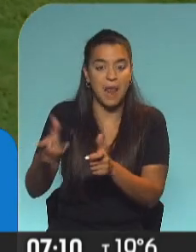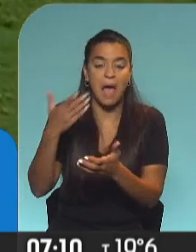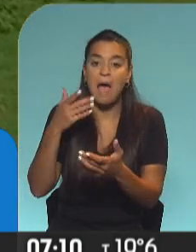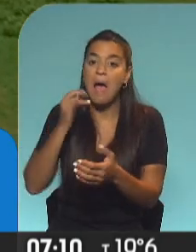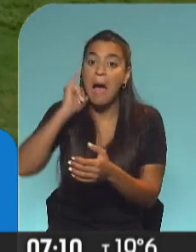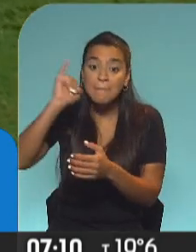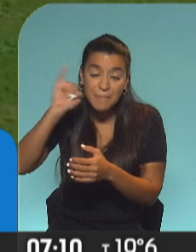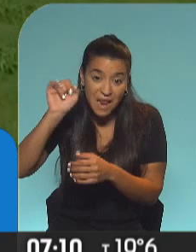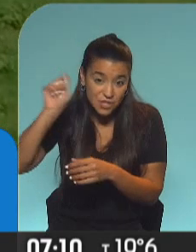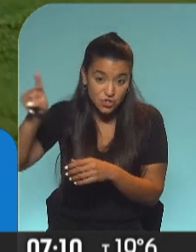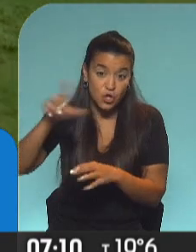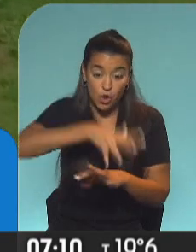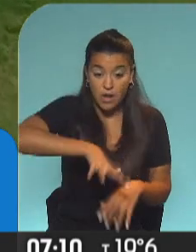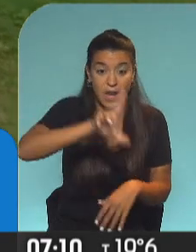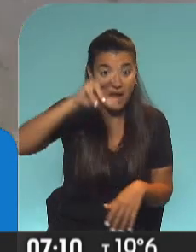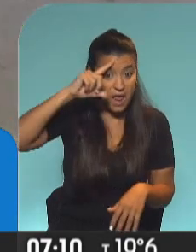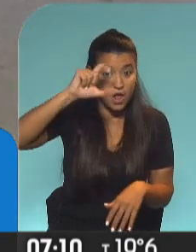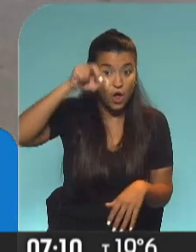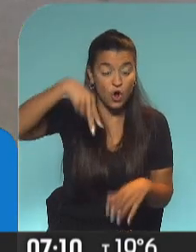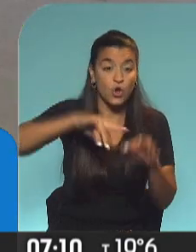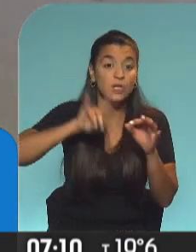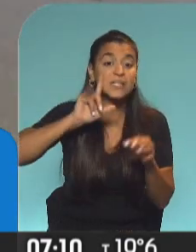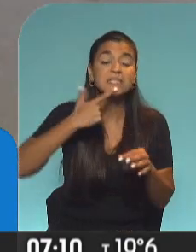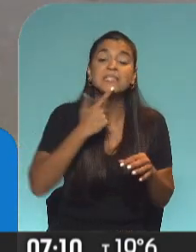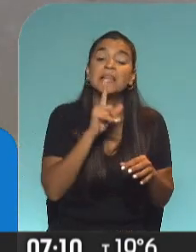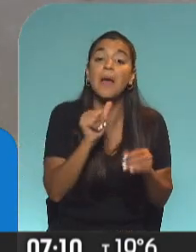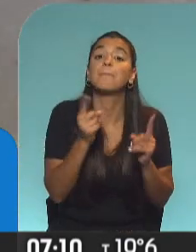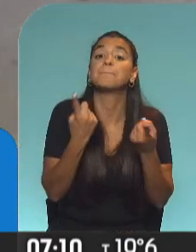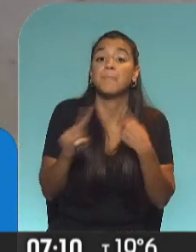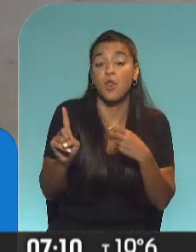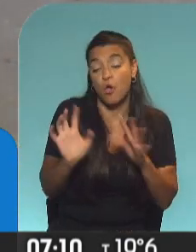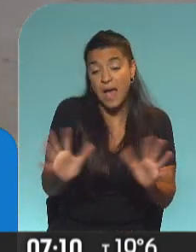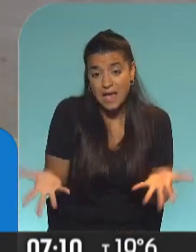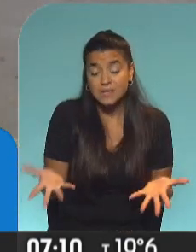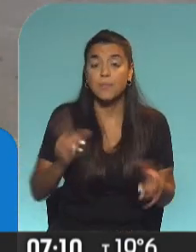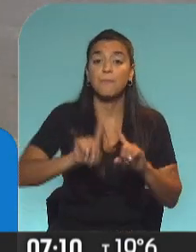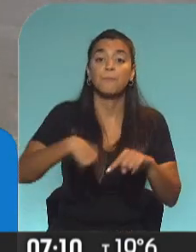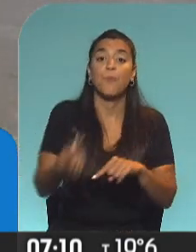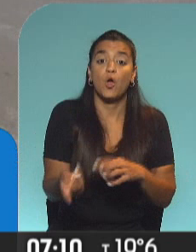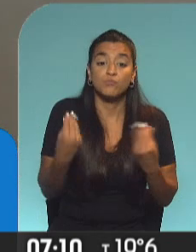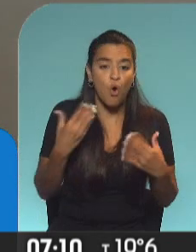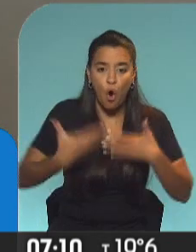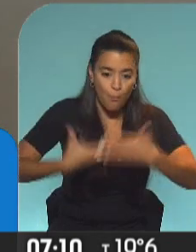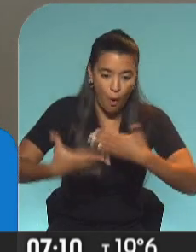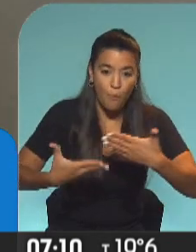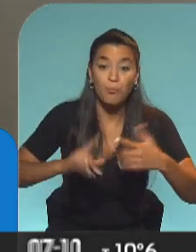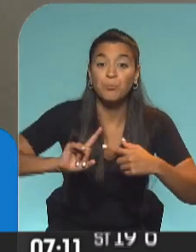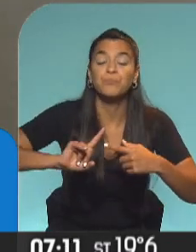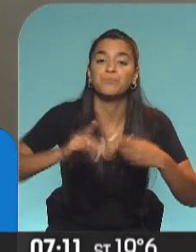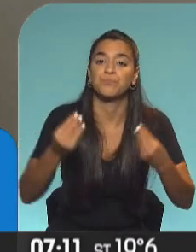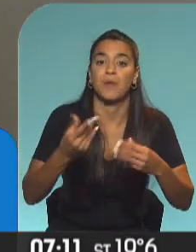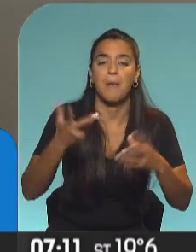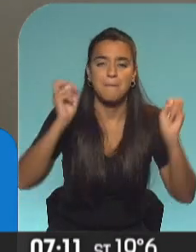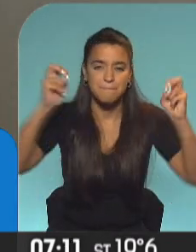en lo Civil de Reconquista, pero efectivamente está pasando eso. El próximo paso